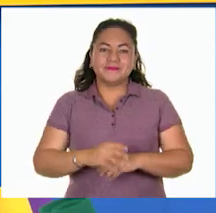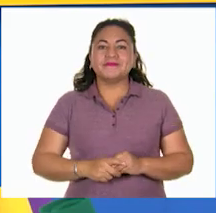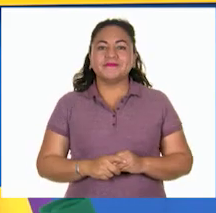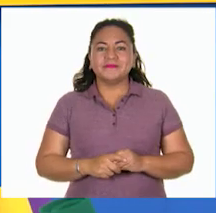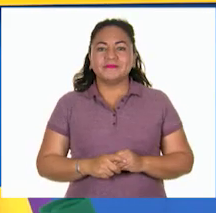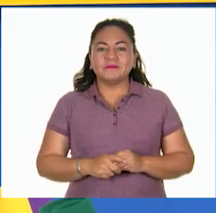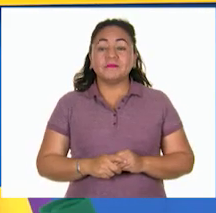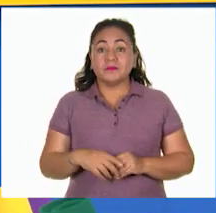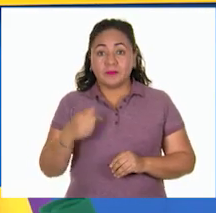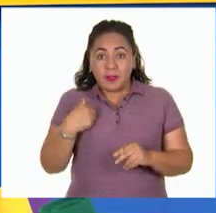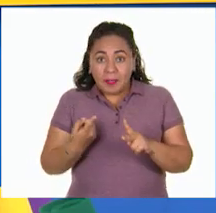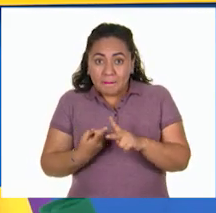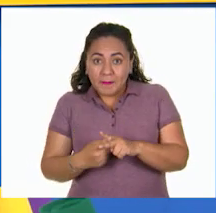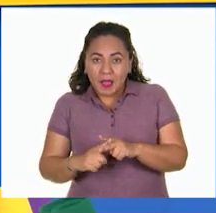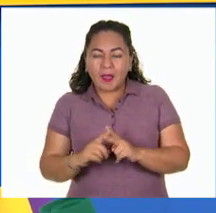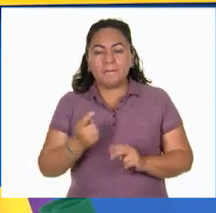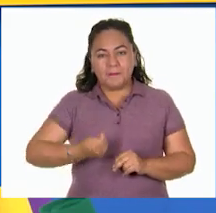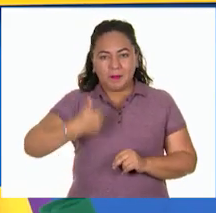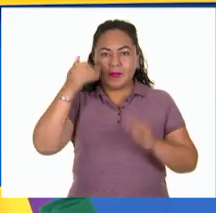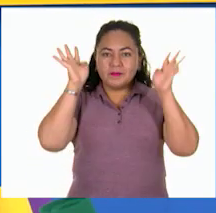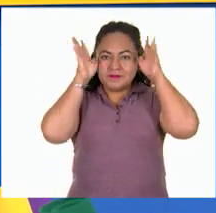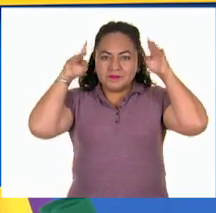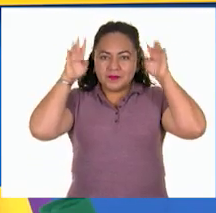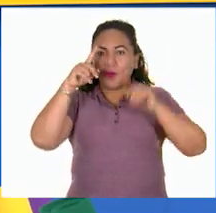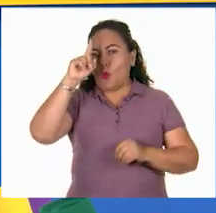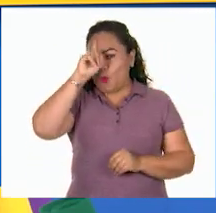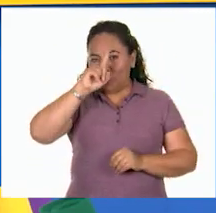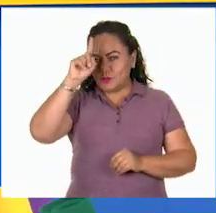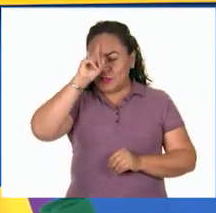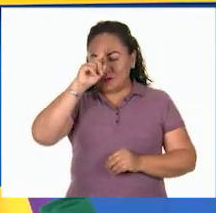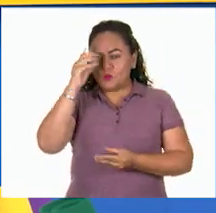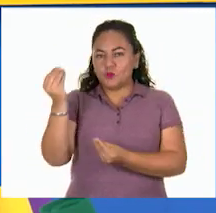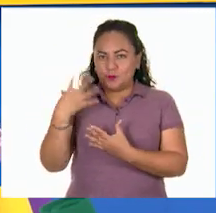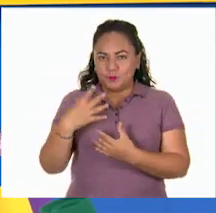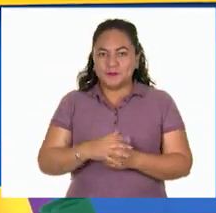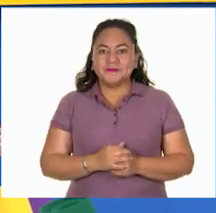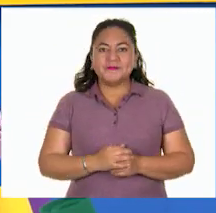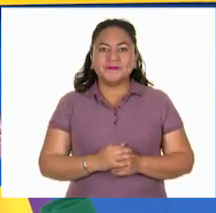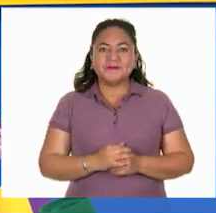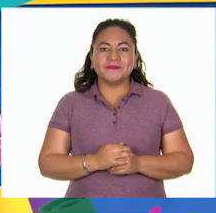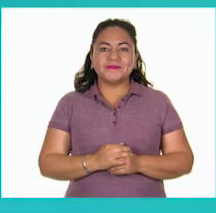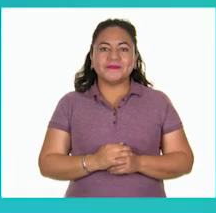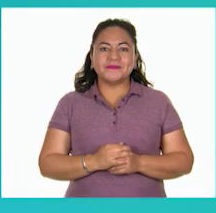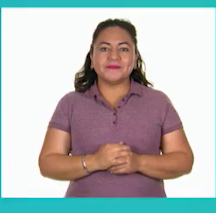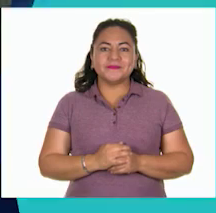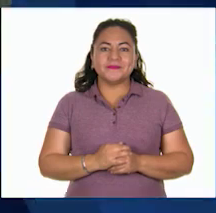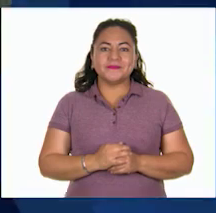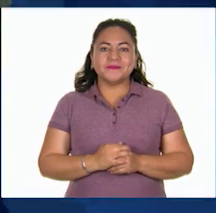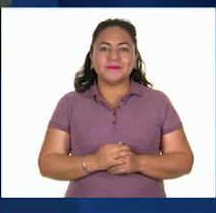Pues antes de que comencemos, vamos con Ajolisto, quien nos tiene un consejo.